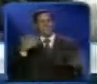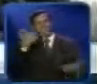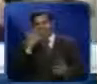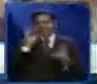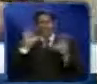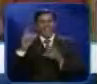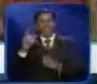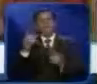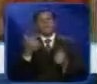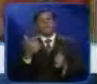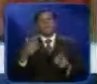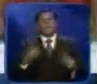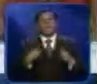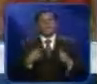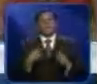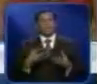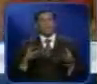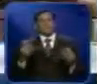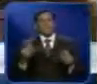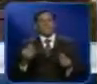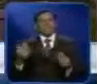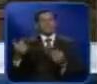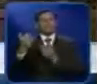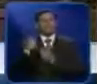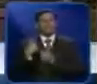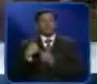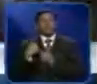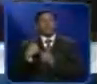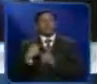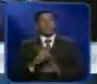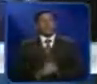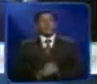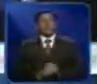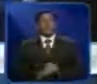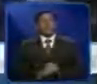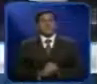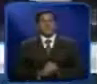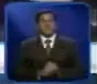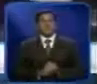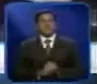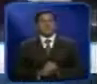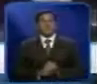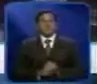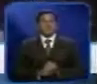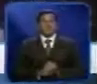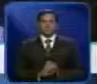que pocos logran asumir con tanta responsabilidad y vigencia.